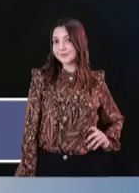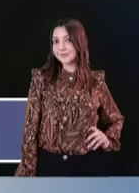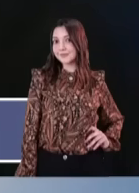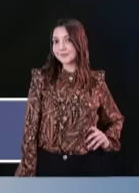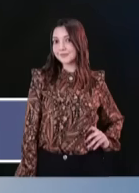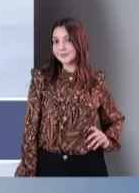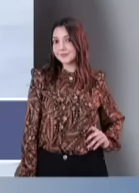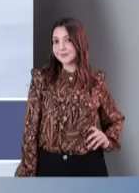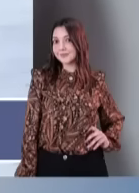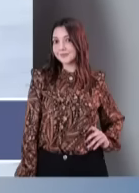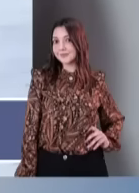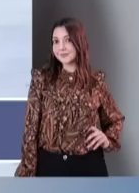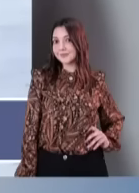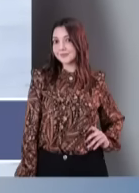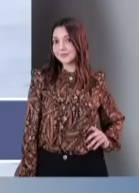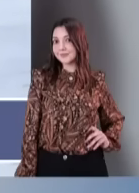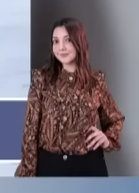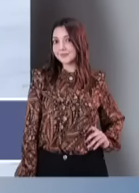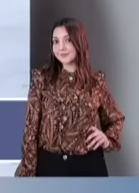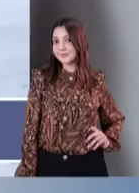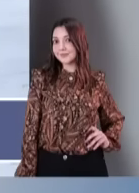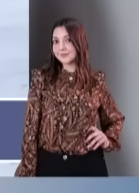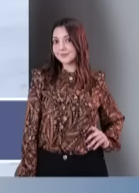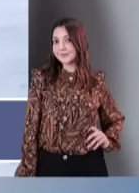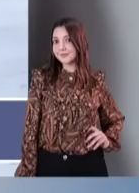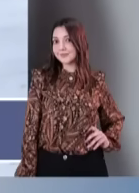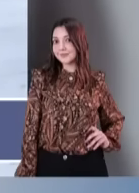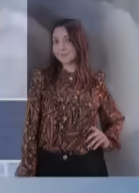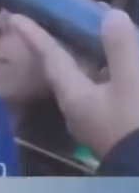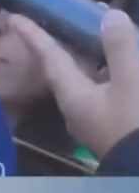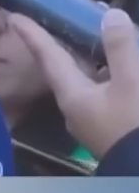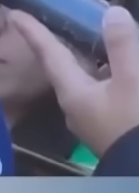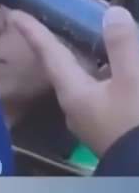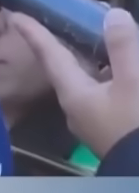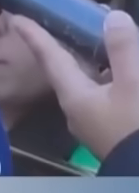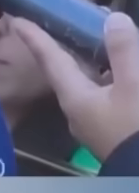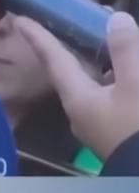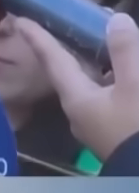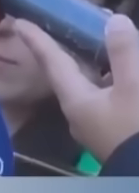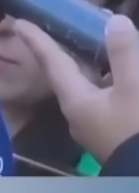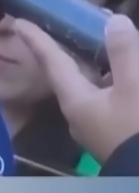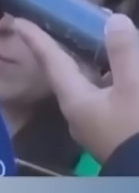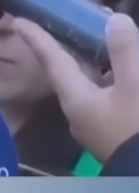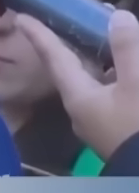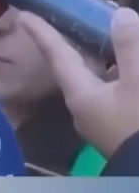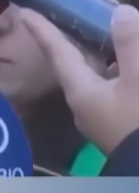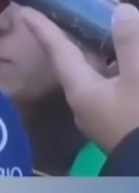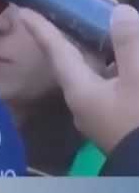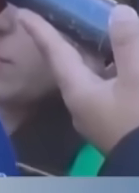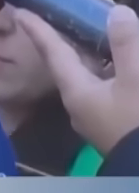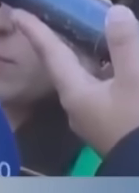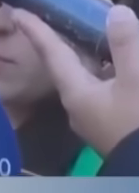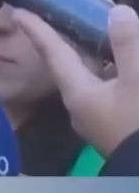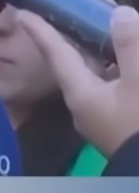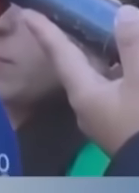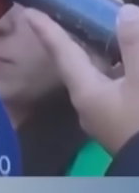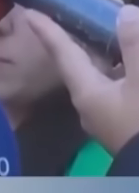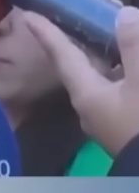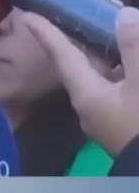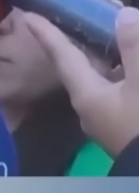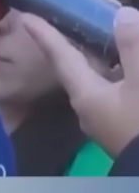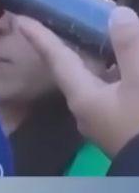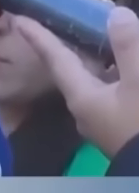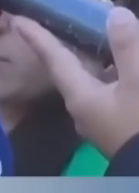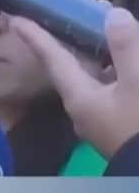no hacer puntos políticos con esta situación. Yo encuentro bien lamentable que se utilice el tema judicial,